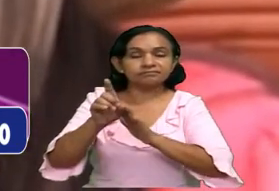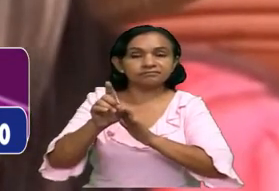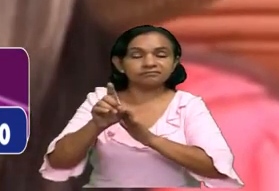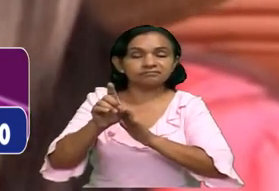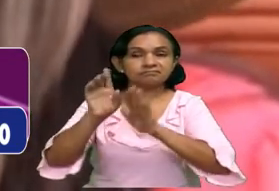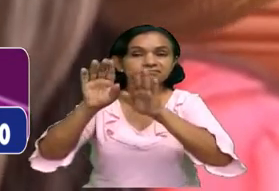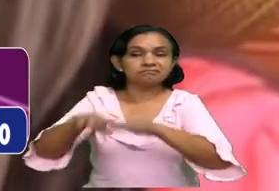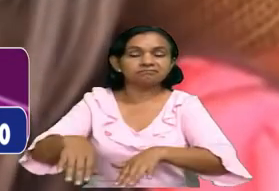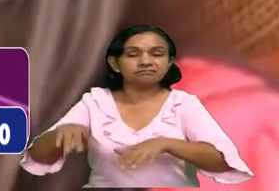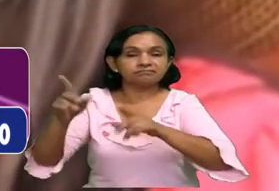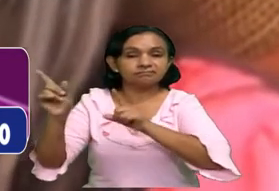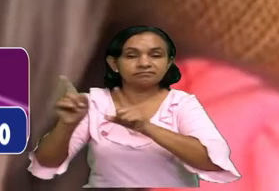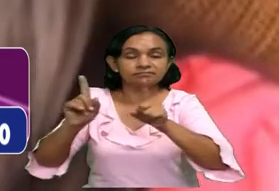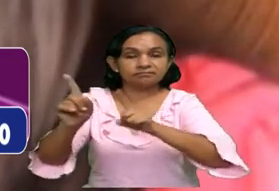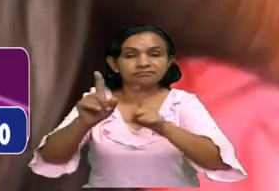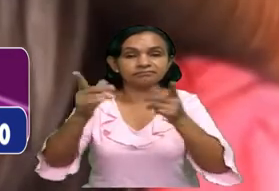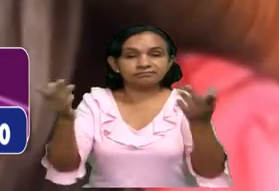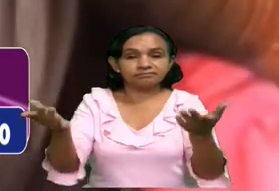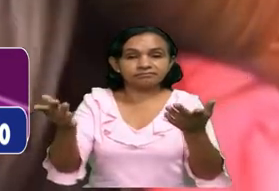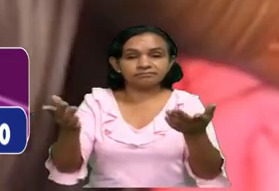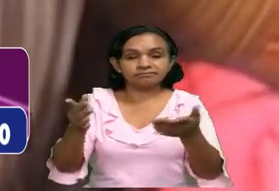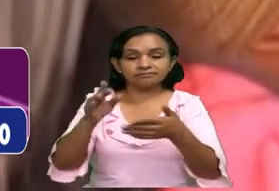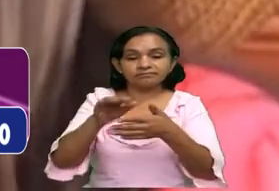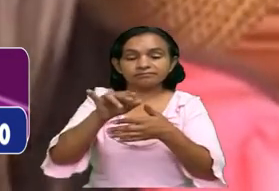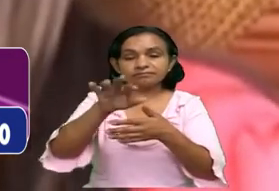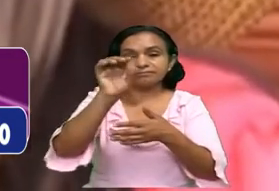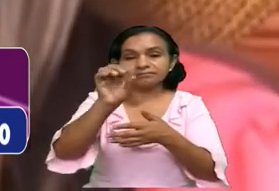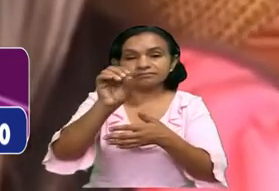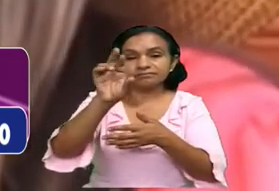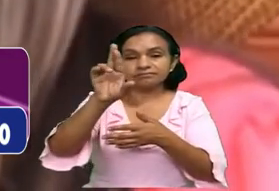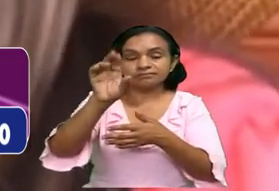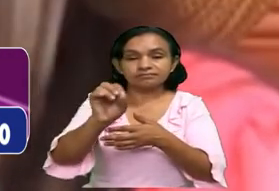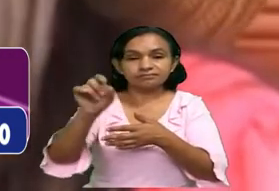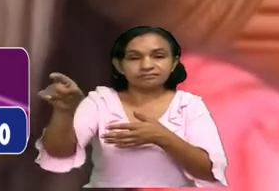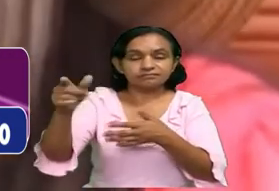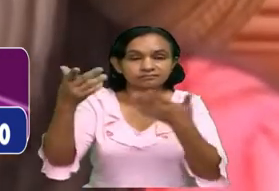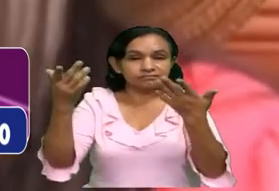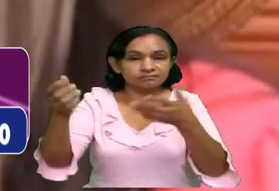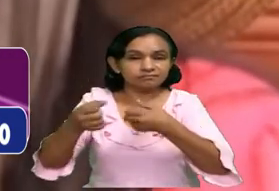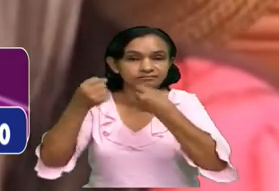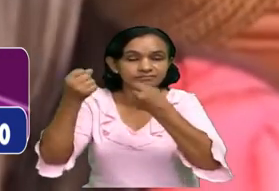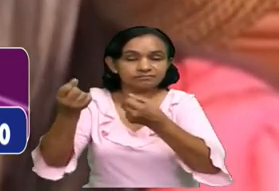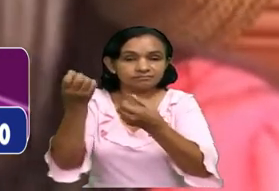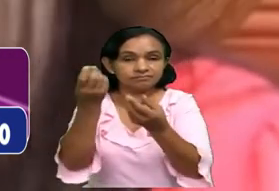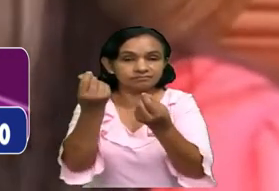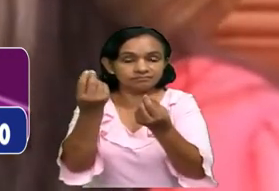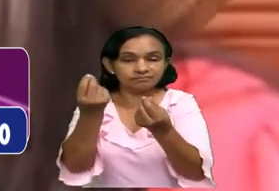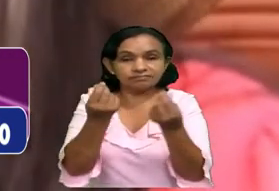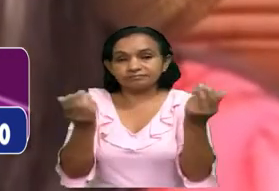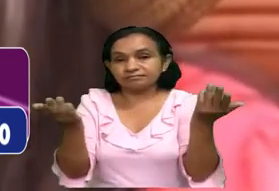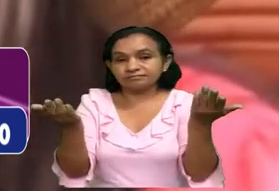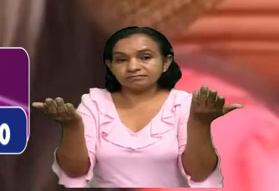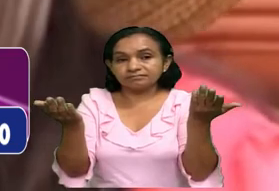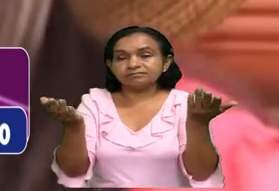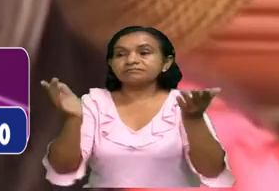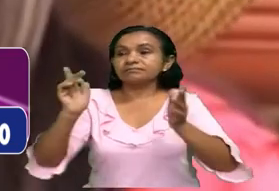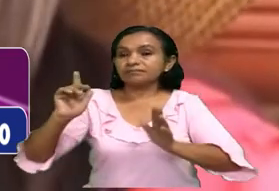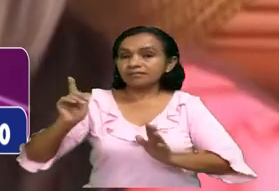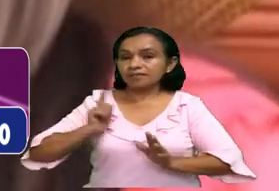estamos compitiendo contra las oficinas del Tesoro de esas potencias económicas. Entonces,